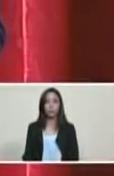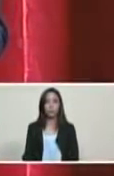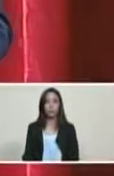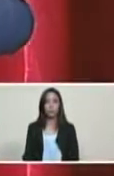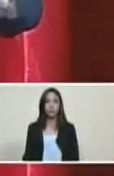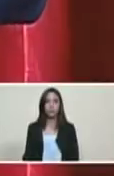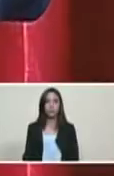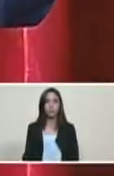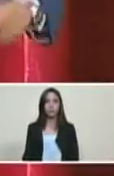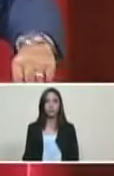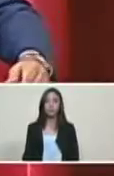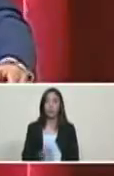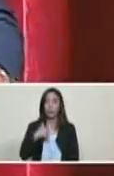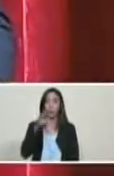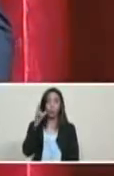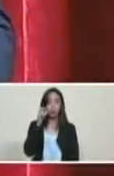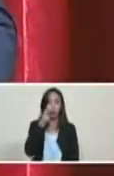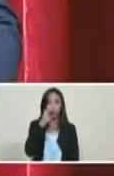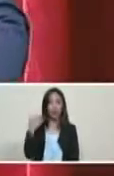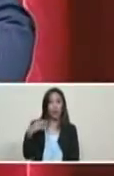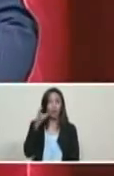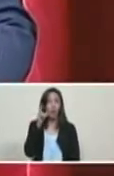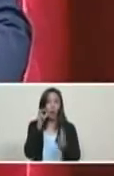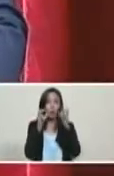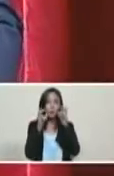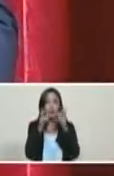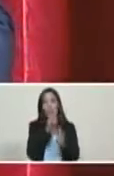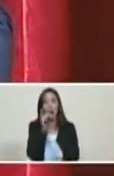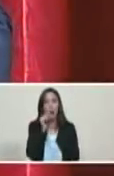Lo digo porque lo escuché hoy en el discurso